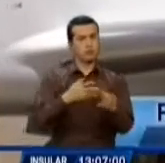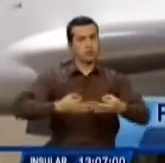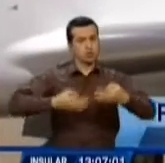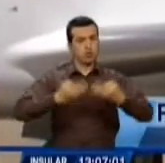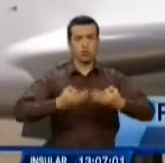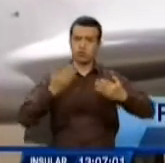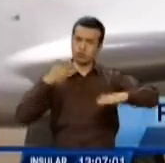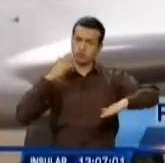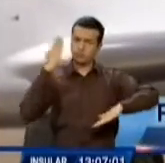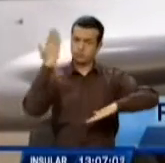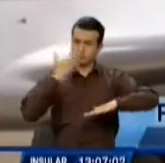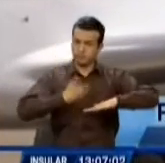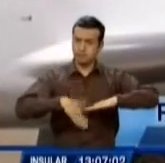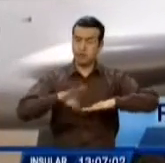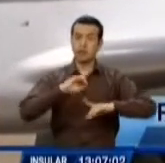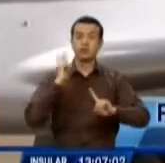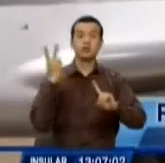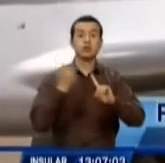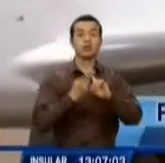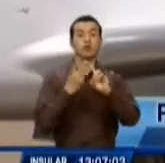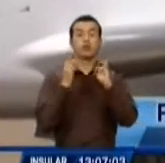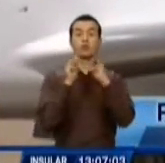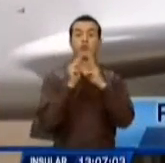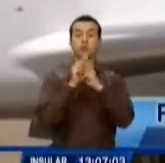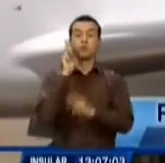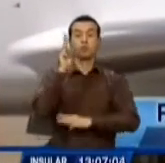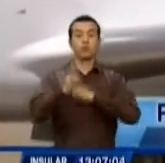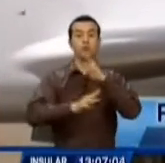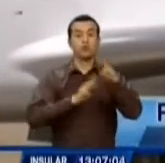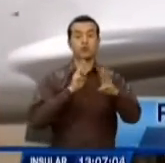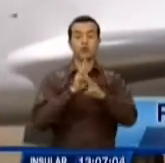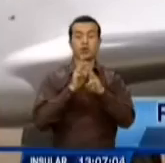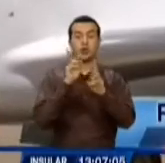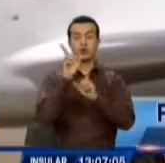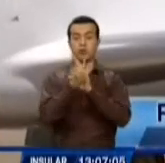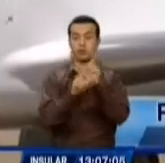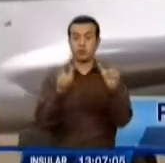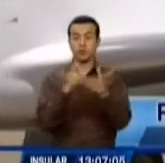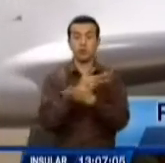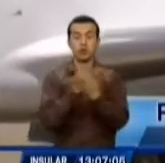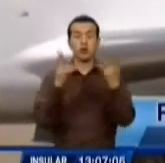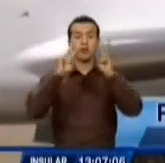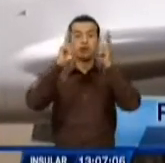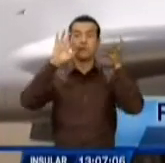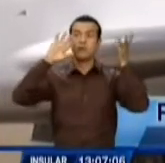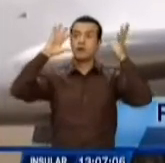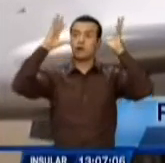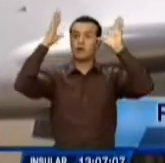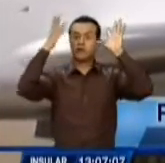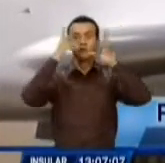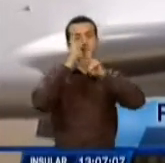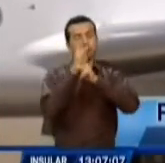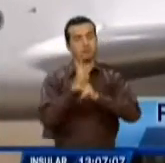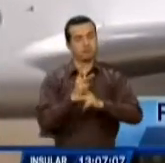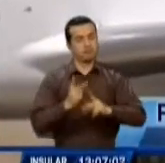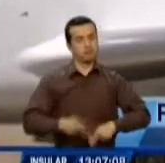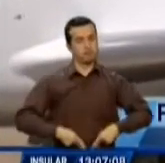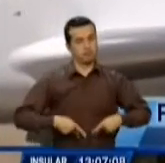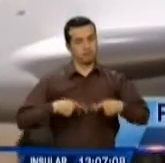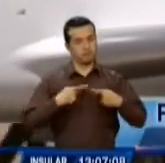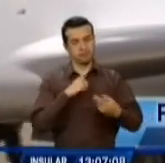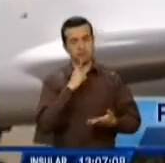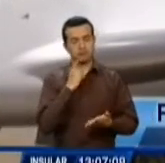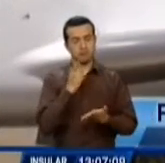la clausura de la segunda cumbre mundial de los pueblos por el cambio climático y la defensa de la vida. Un tema